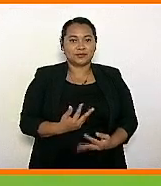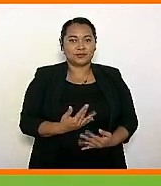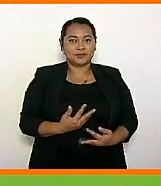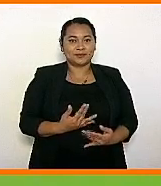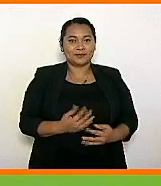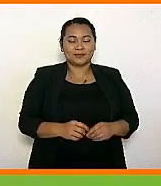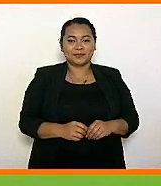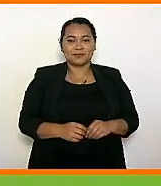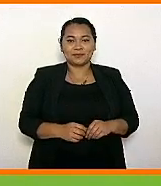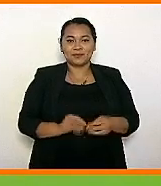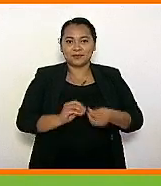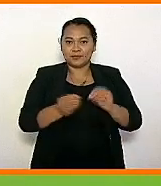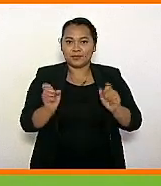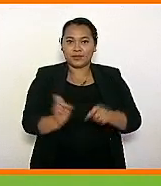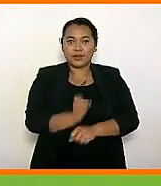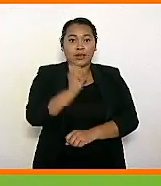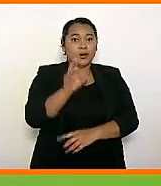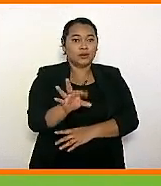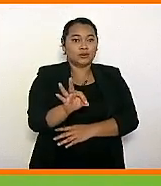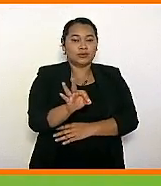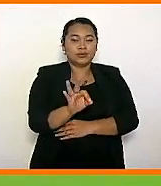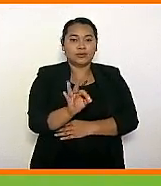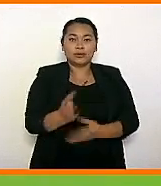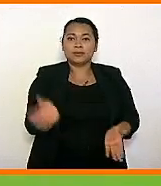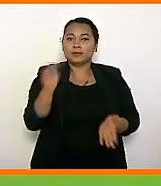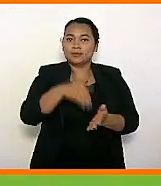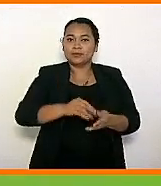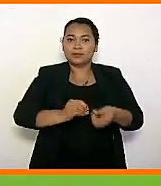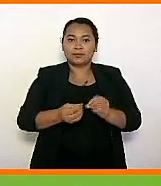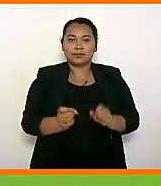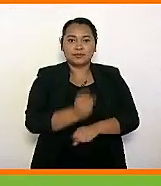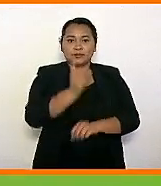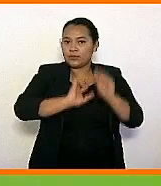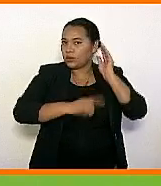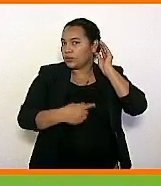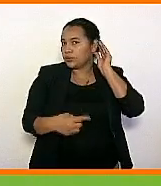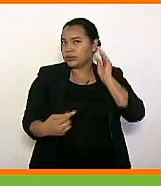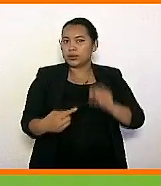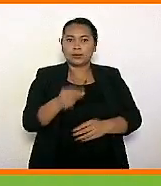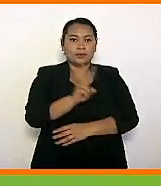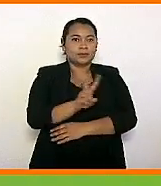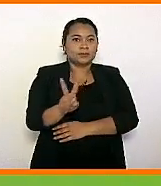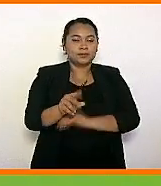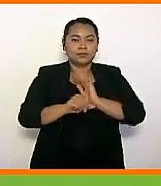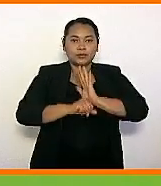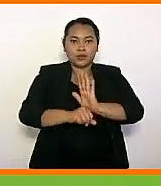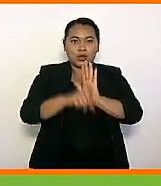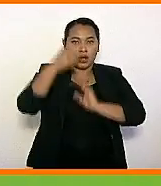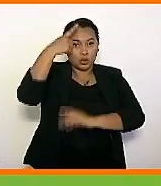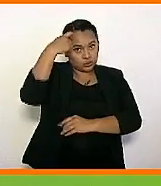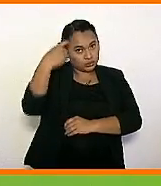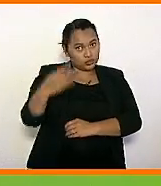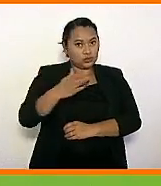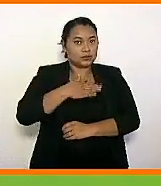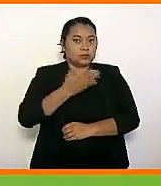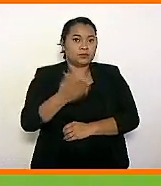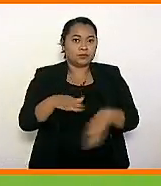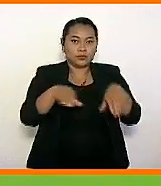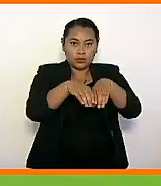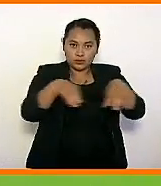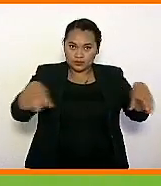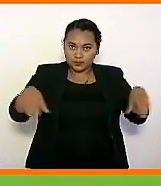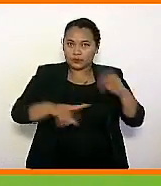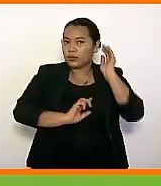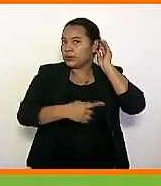suerte, el 9. Con mucho gusto reitero el número ganador en Diario es el 22 con su símbolo de sueños ataúd.